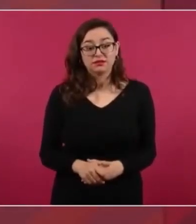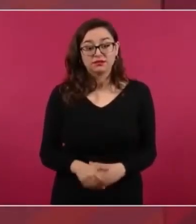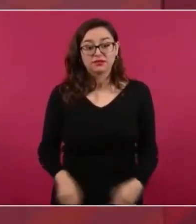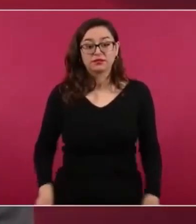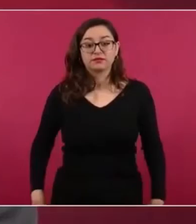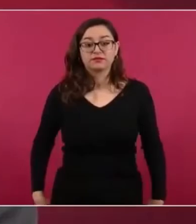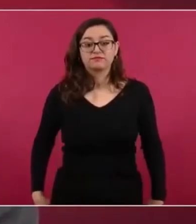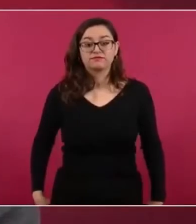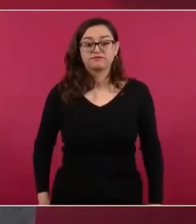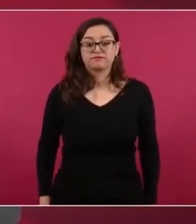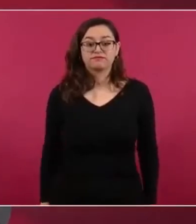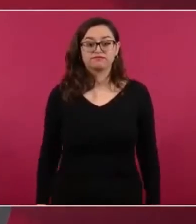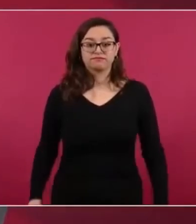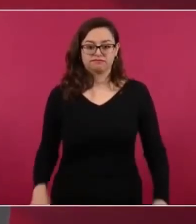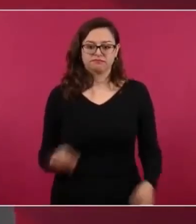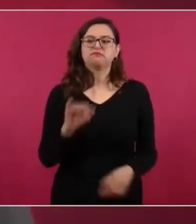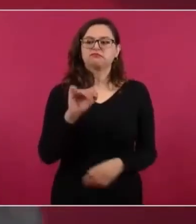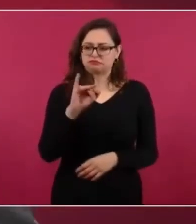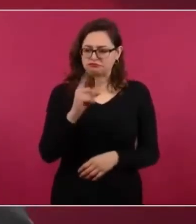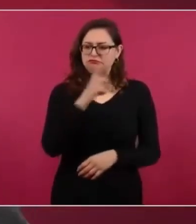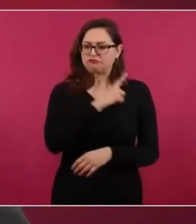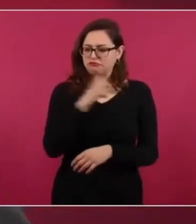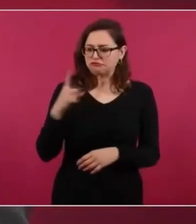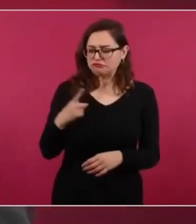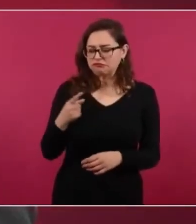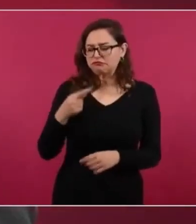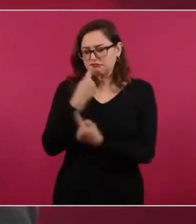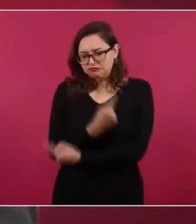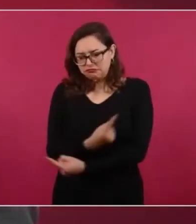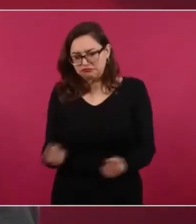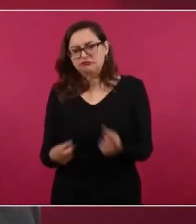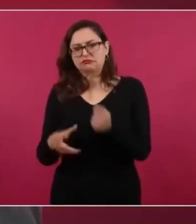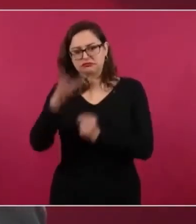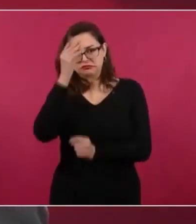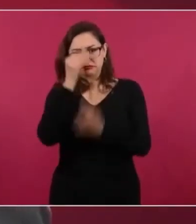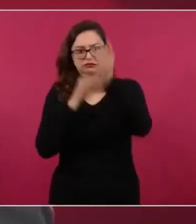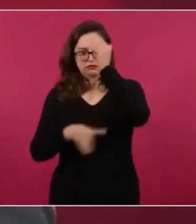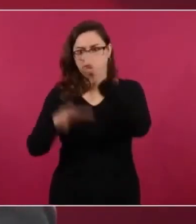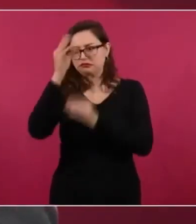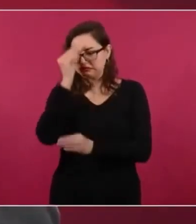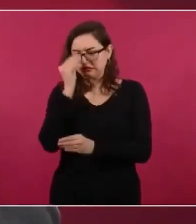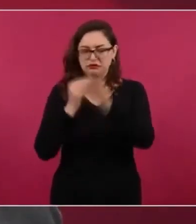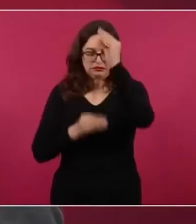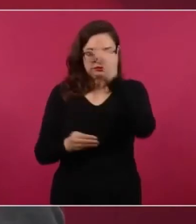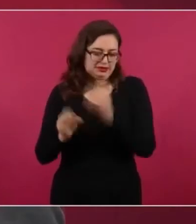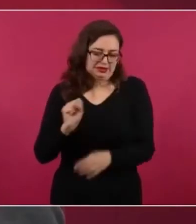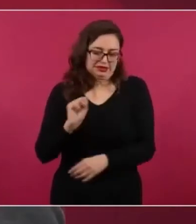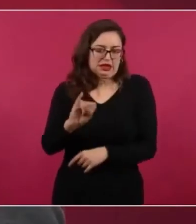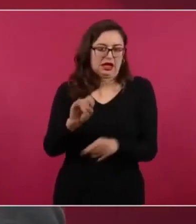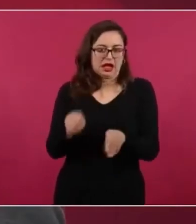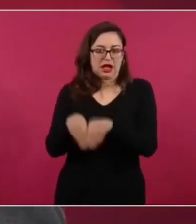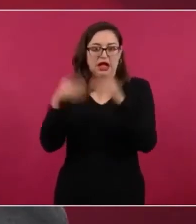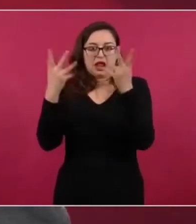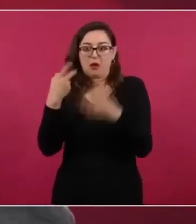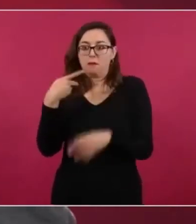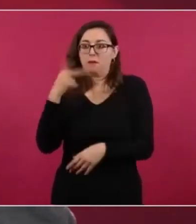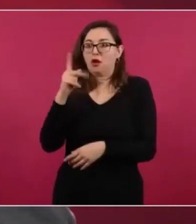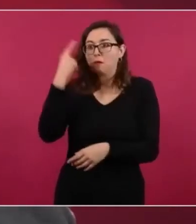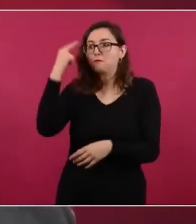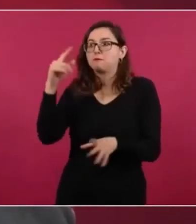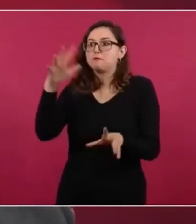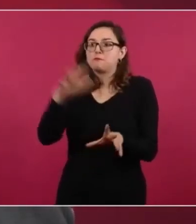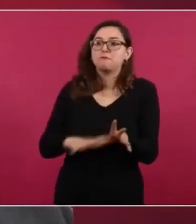Entonces, sí, el conocimiento, pero al servicio de la